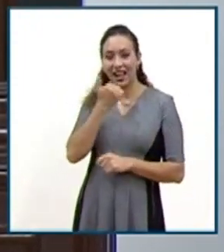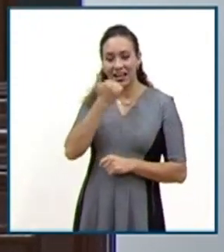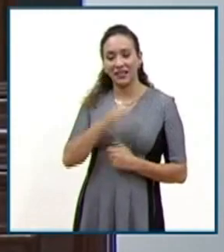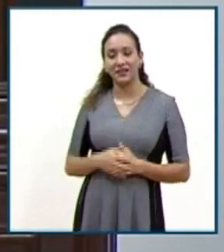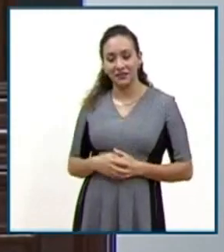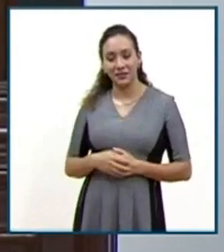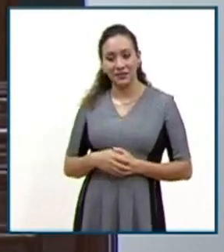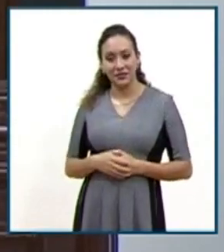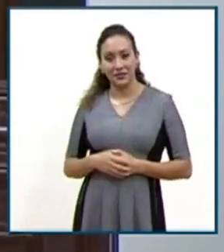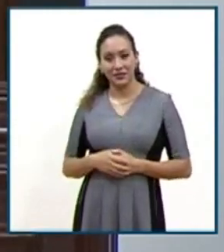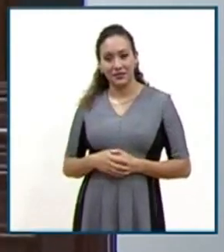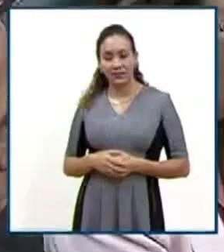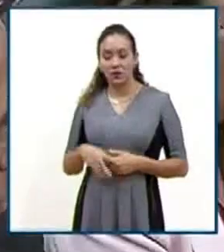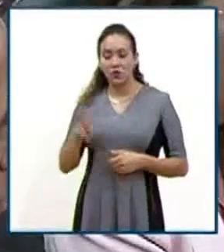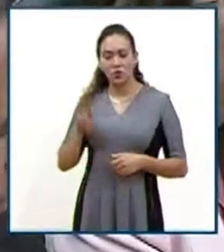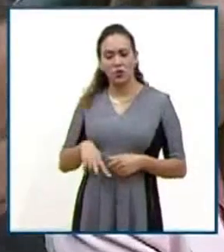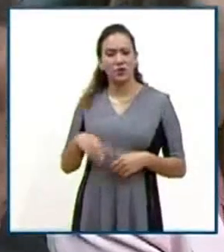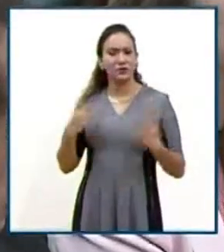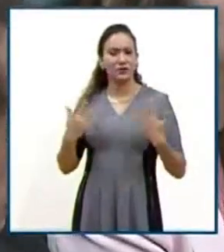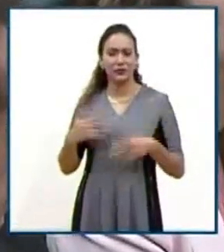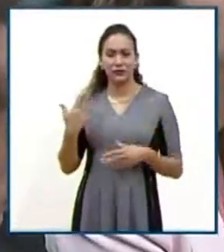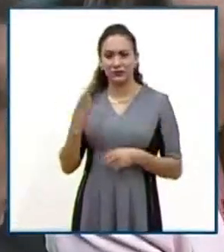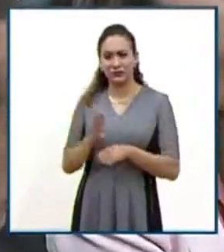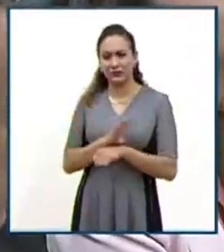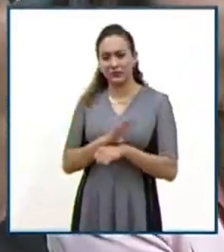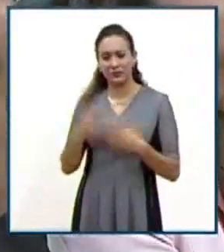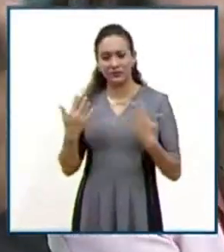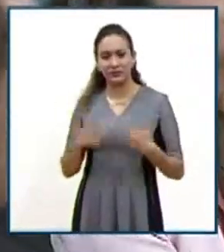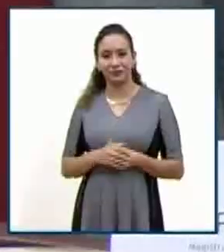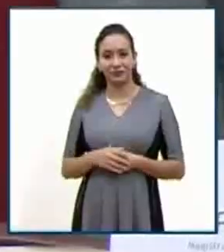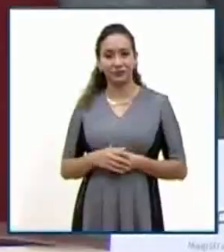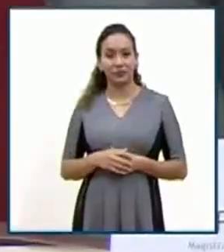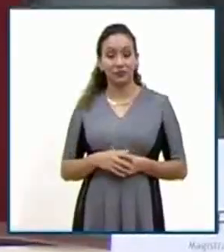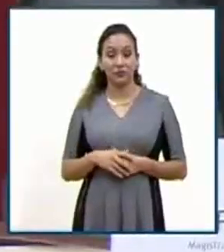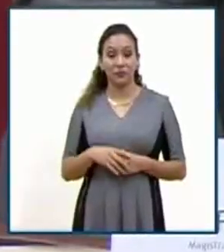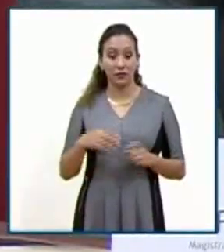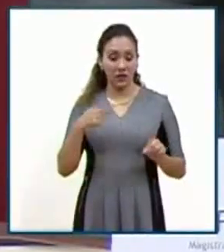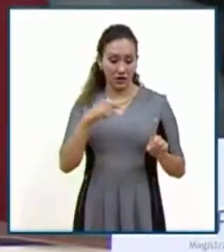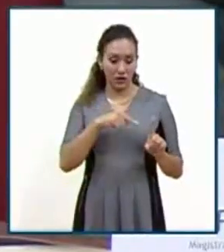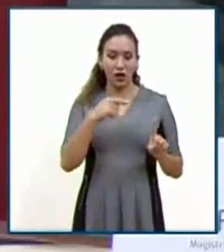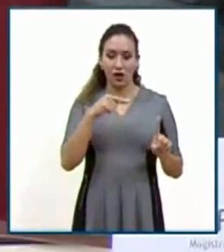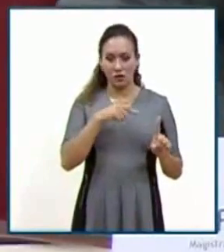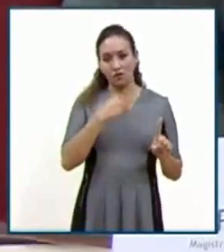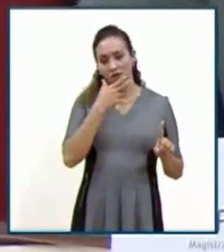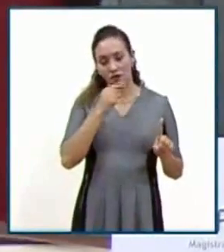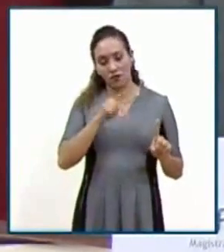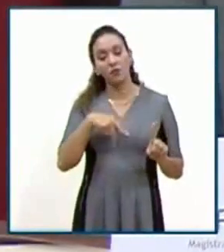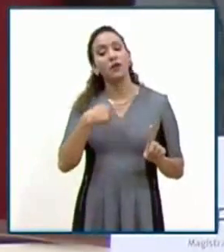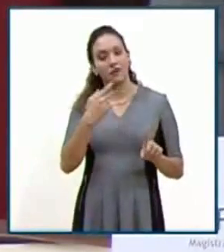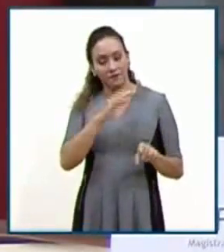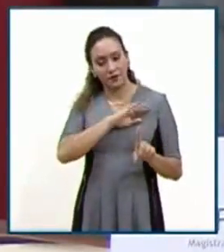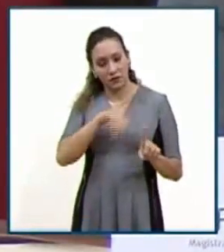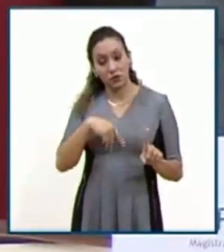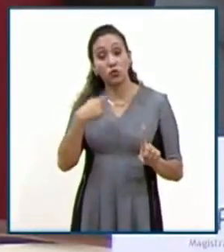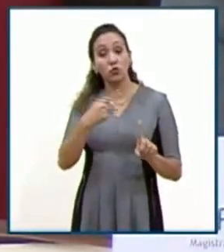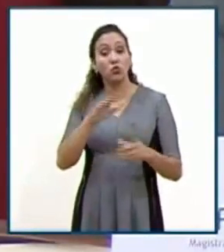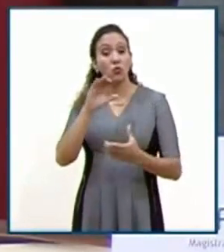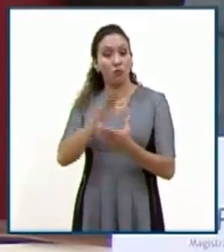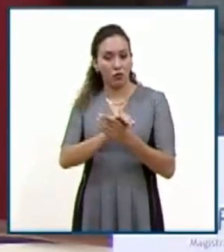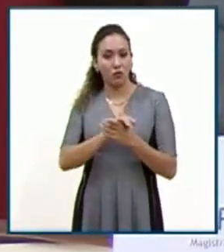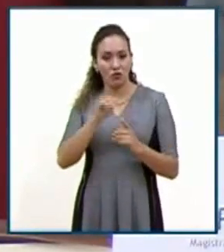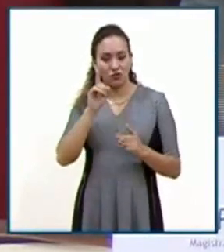y en su acumulación indiscriminada, sino en la capacidad de poner en práctica sus